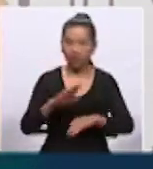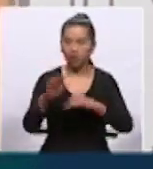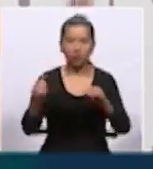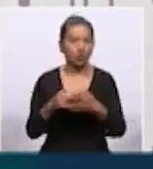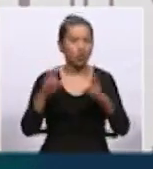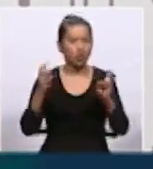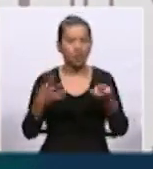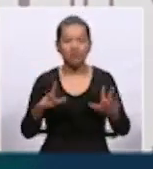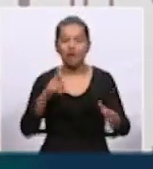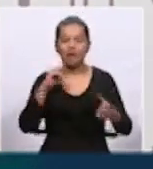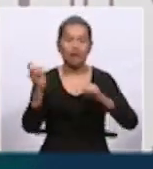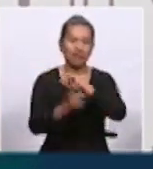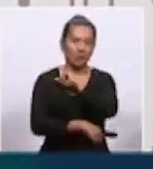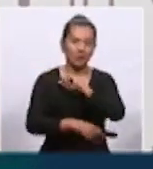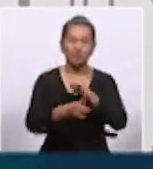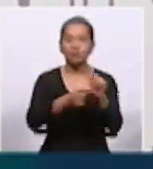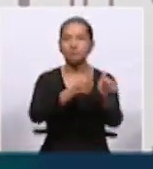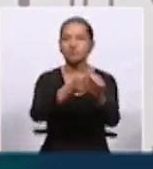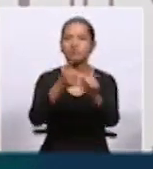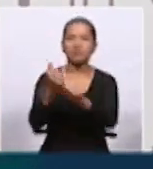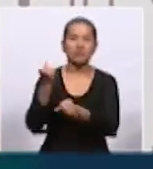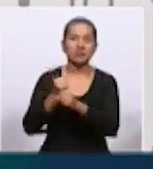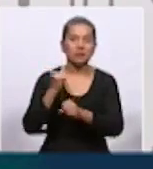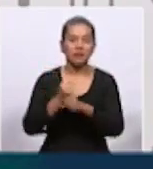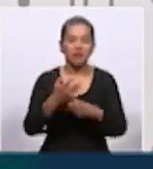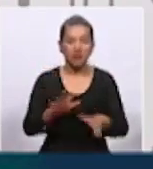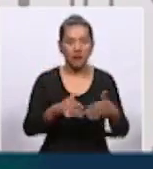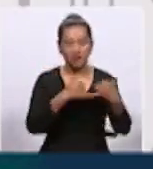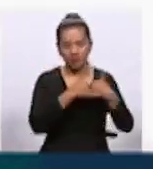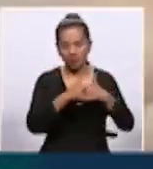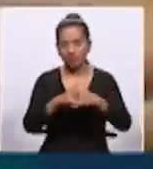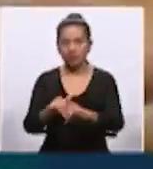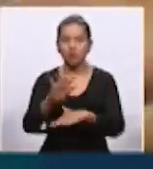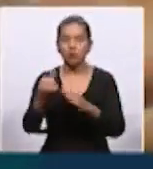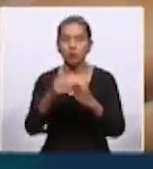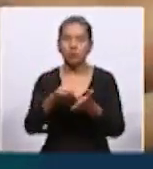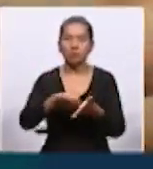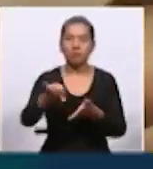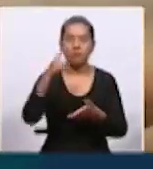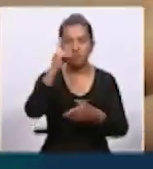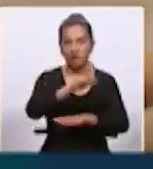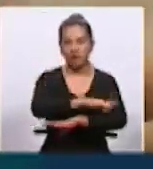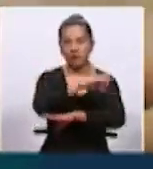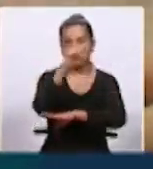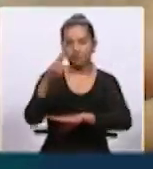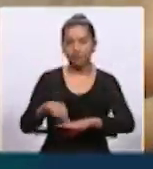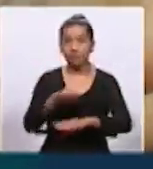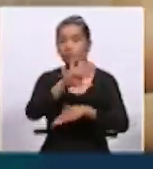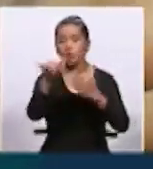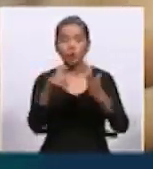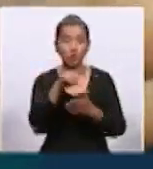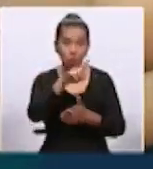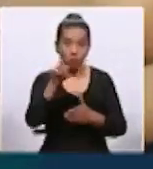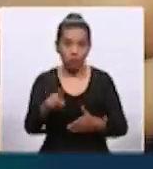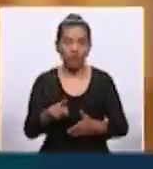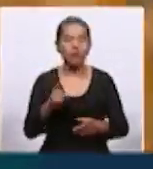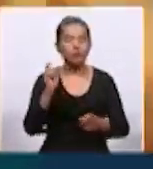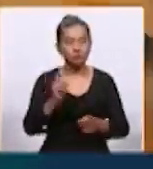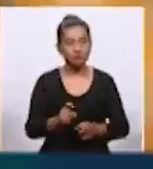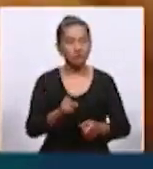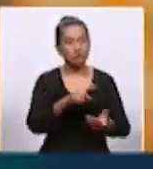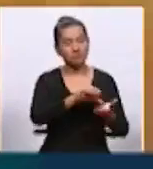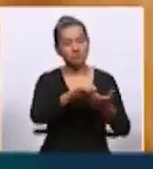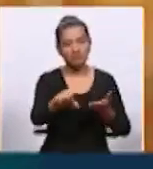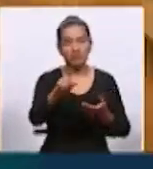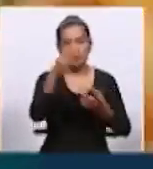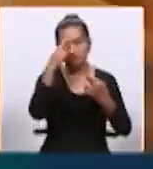sanciones, los mismos trabajadores han estado haciendo seguimiento al pago de su aguinaldo. Estos derechos son irrenunciables, por lo que se recomienda que